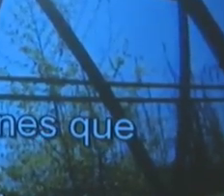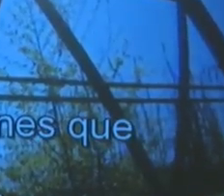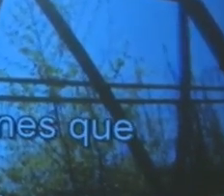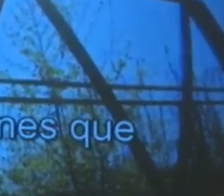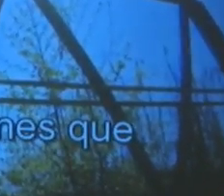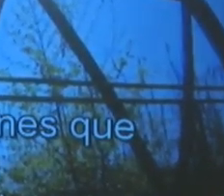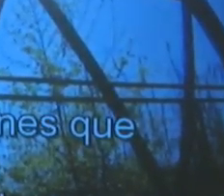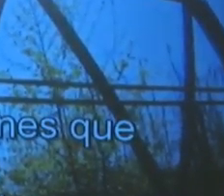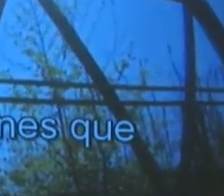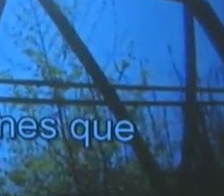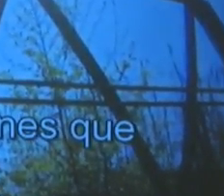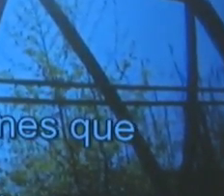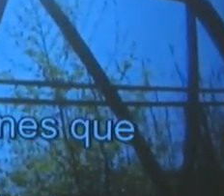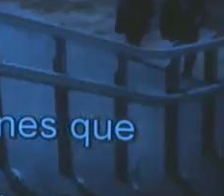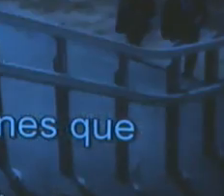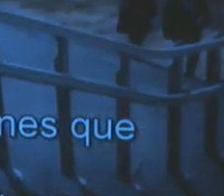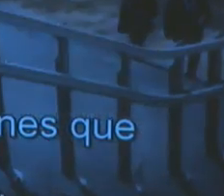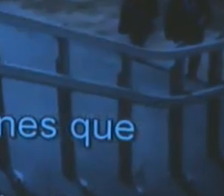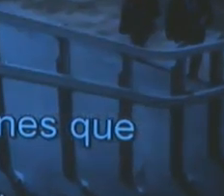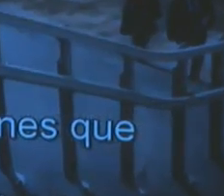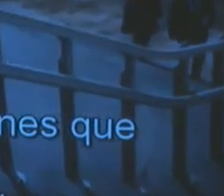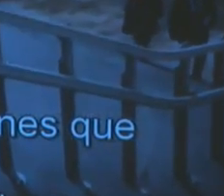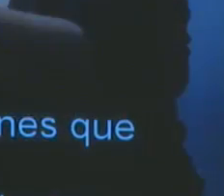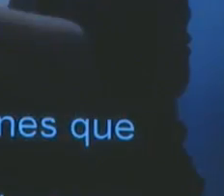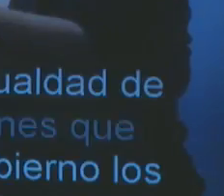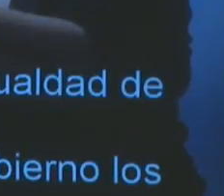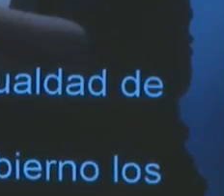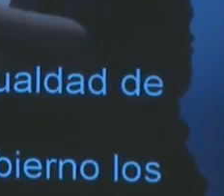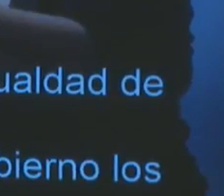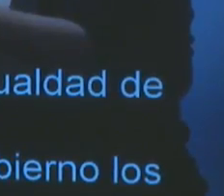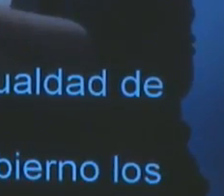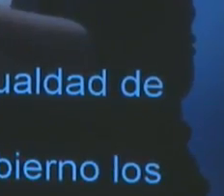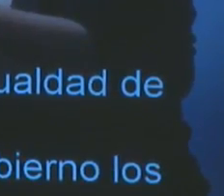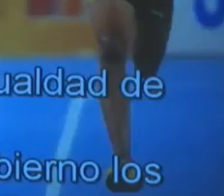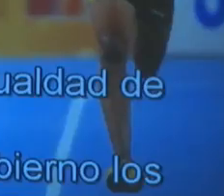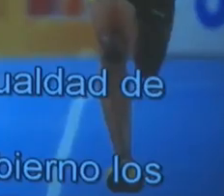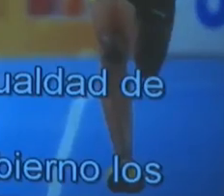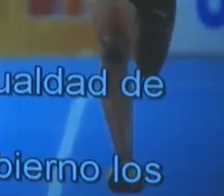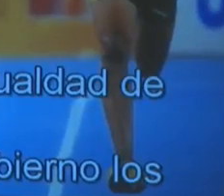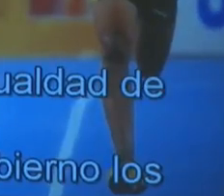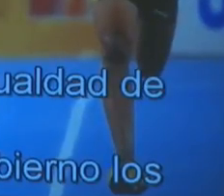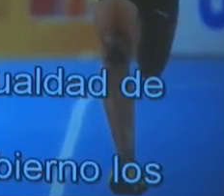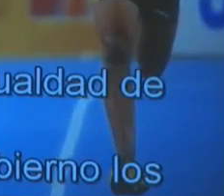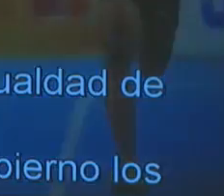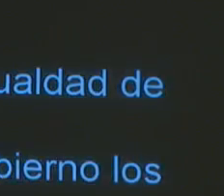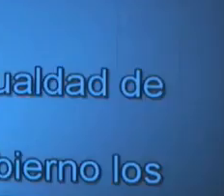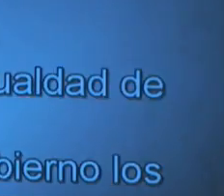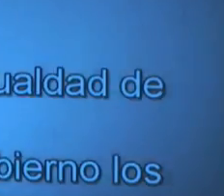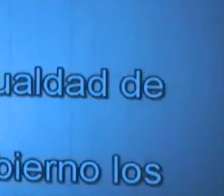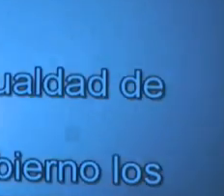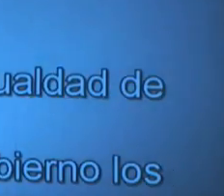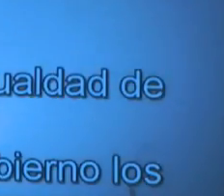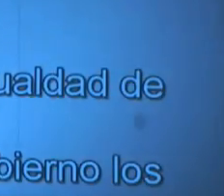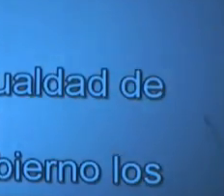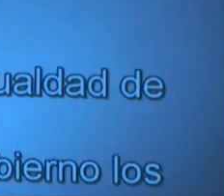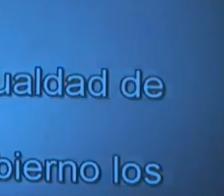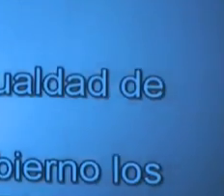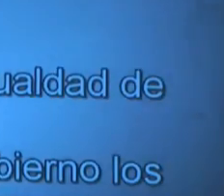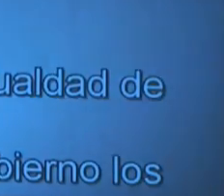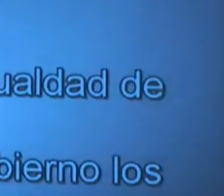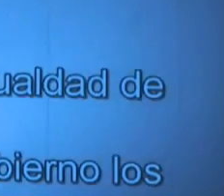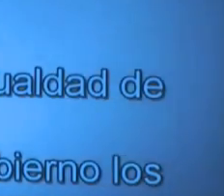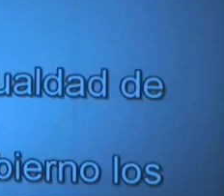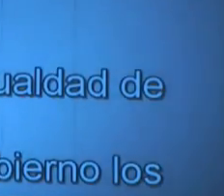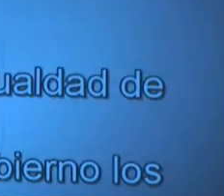personas son algunas limitaciones que pueden sobreponerse gracias a ciertos ajustes que implementados garantizan la igualdad de oportunidades y